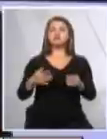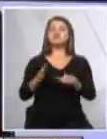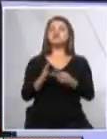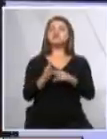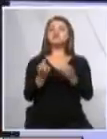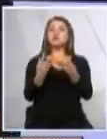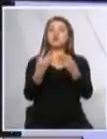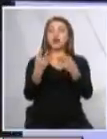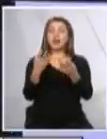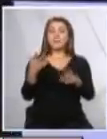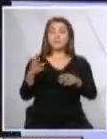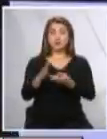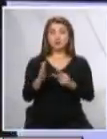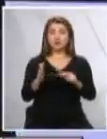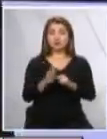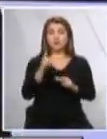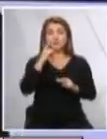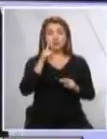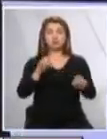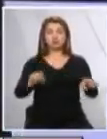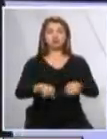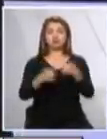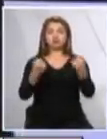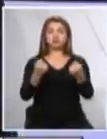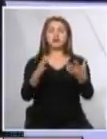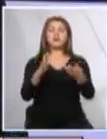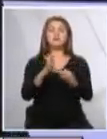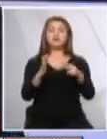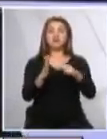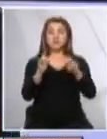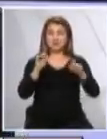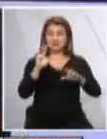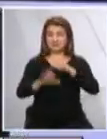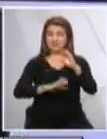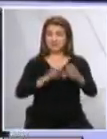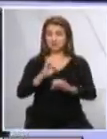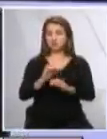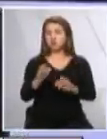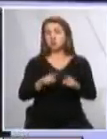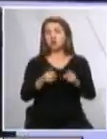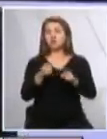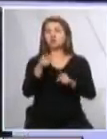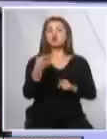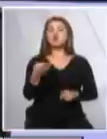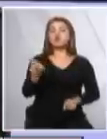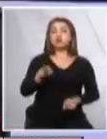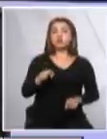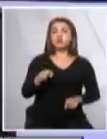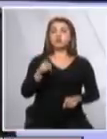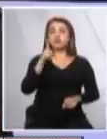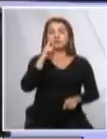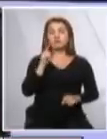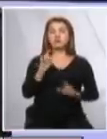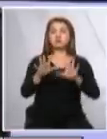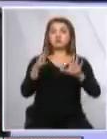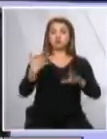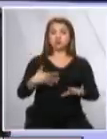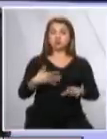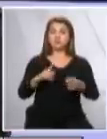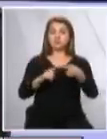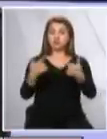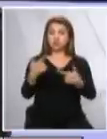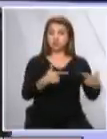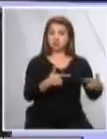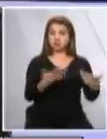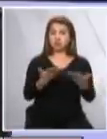cuando tú destruyes además la importancia de la política, porque uno de los grandes problemas de este ciclo ahora es que cómo tú retornas a darle importancia a la política. Los partidos políticos,